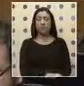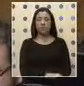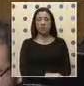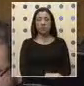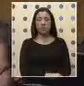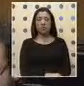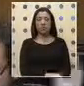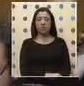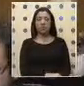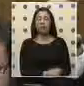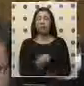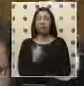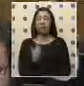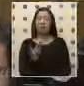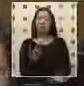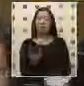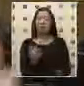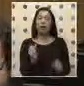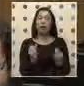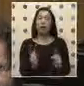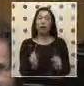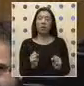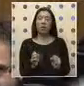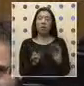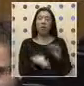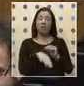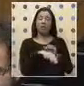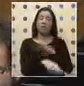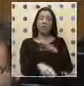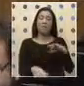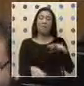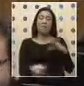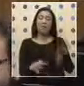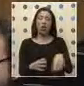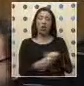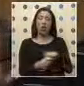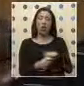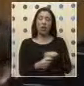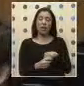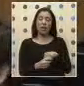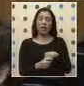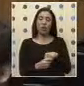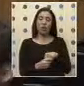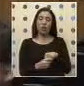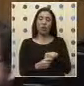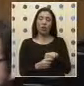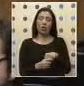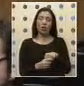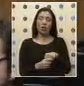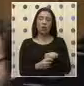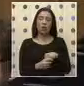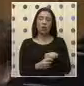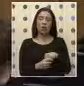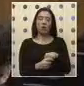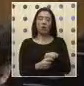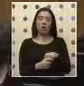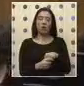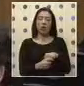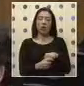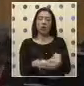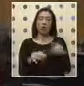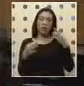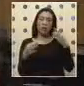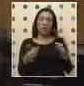pedía que pudiéramos oficiarle al Ministerio del Interior para que tome algunas